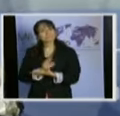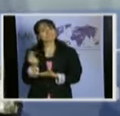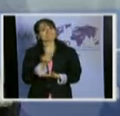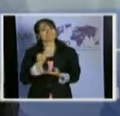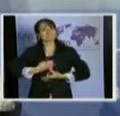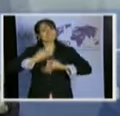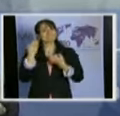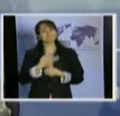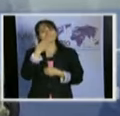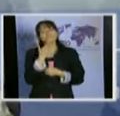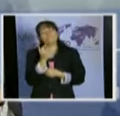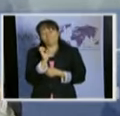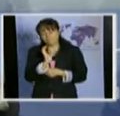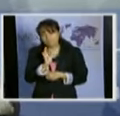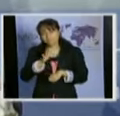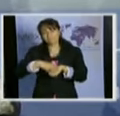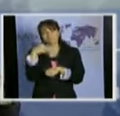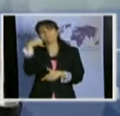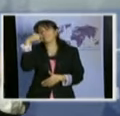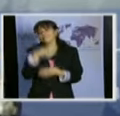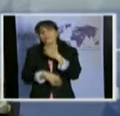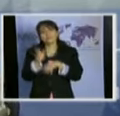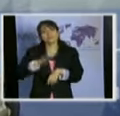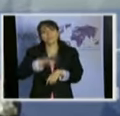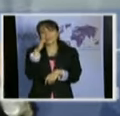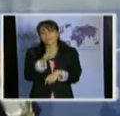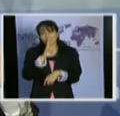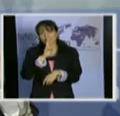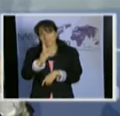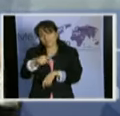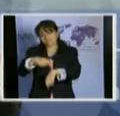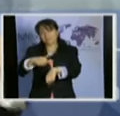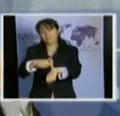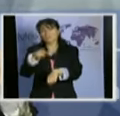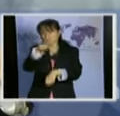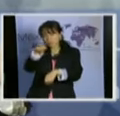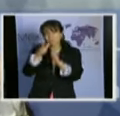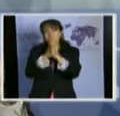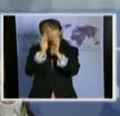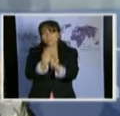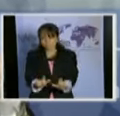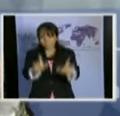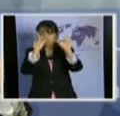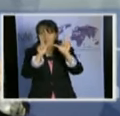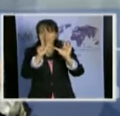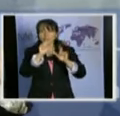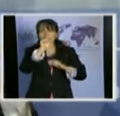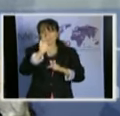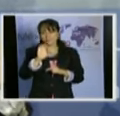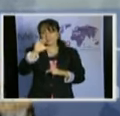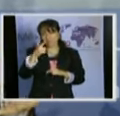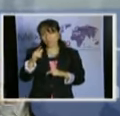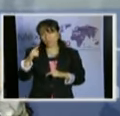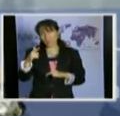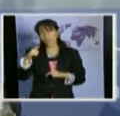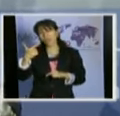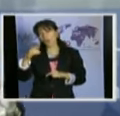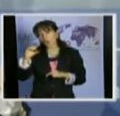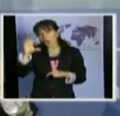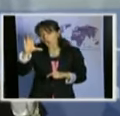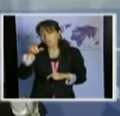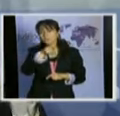más, habría que seguirle la pista. Vean en la página de GESOC los resultados de sus investigaciones y el gran futuro que tiene la